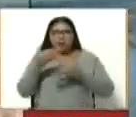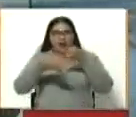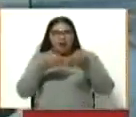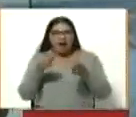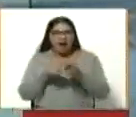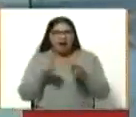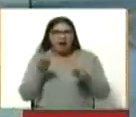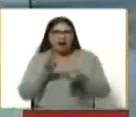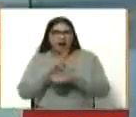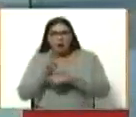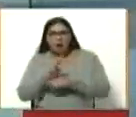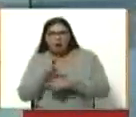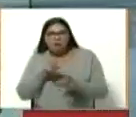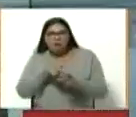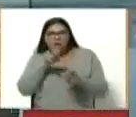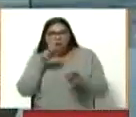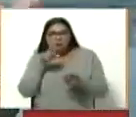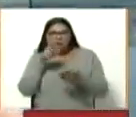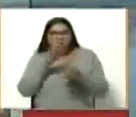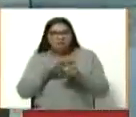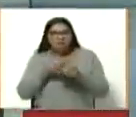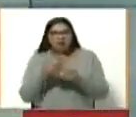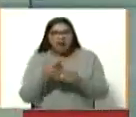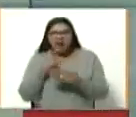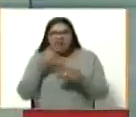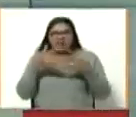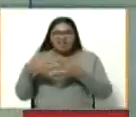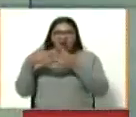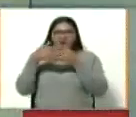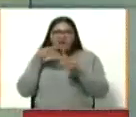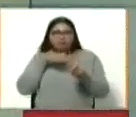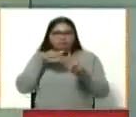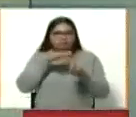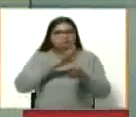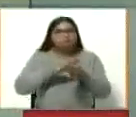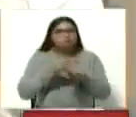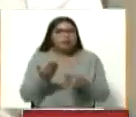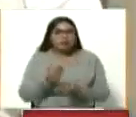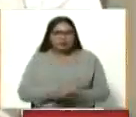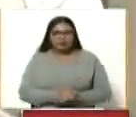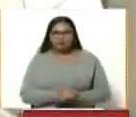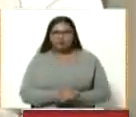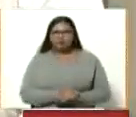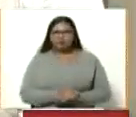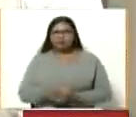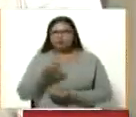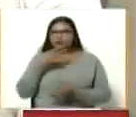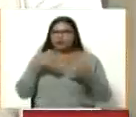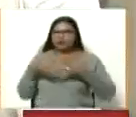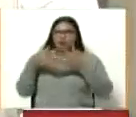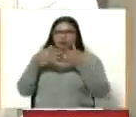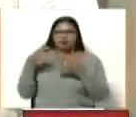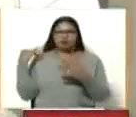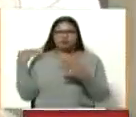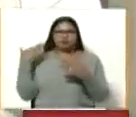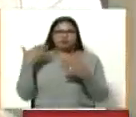rápidamente. Correcto. Y fue extraído de ahí. ¿Por qué se dice que Estados Unidos está detrás de esto? Bueno, Estados Unidos venía,